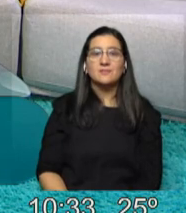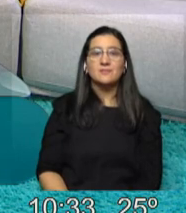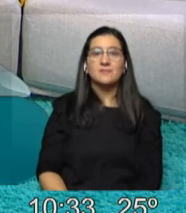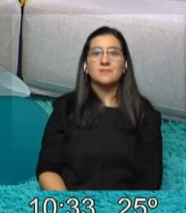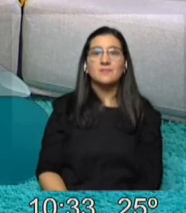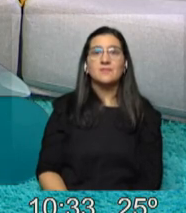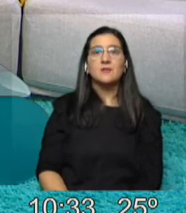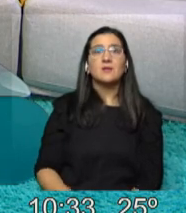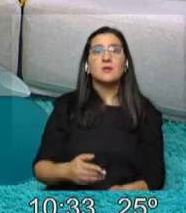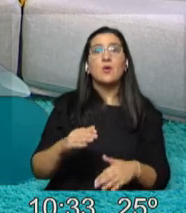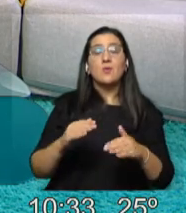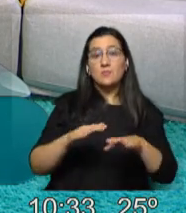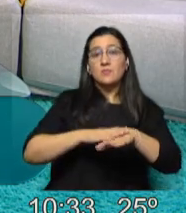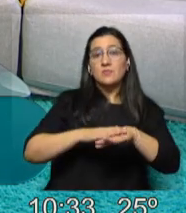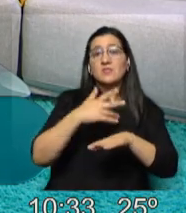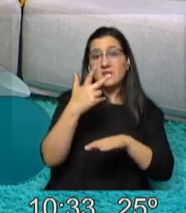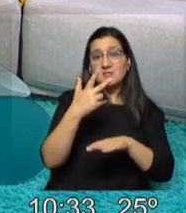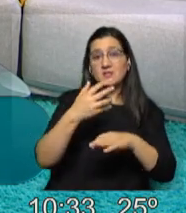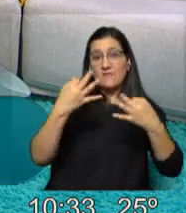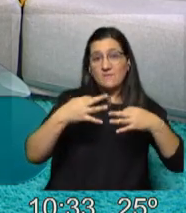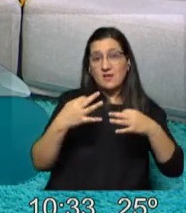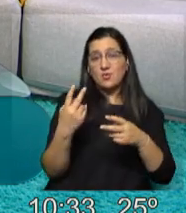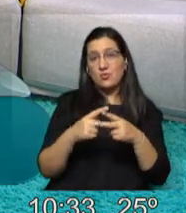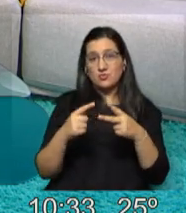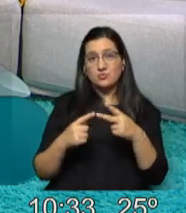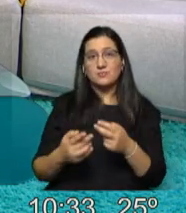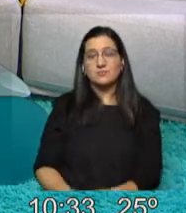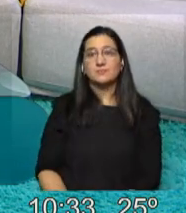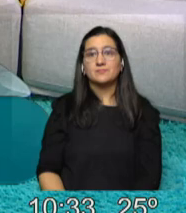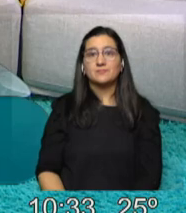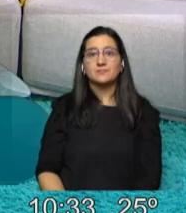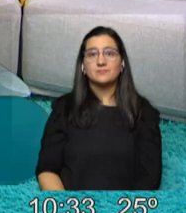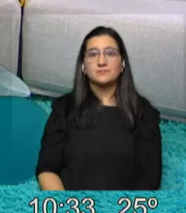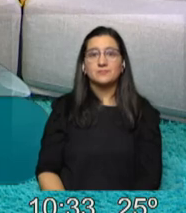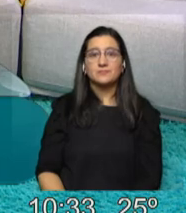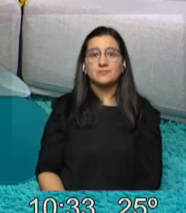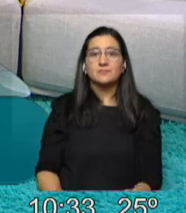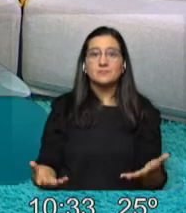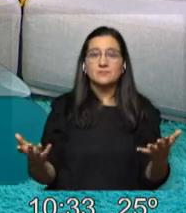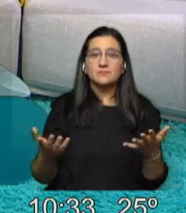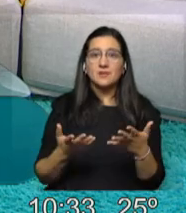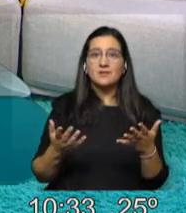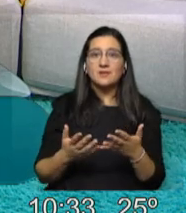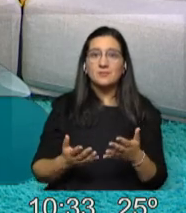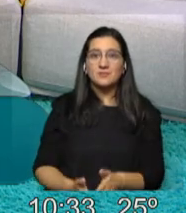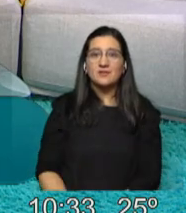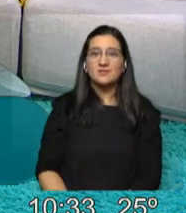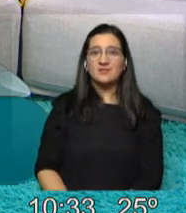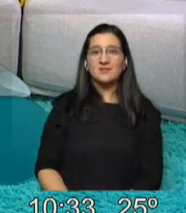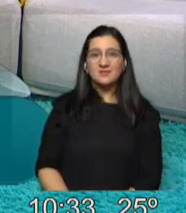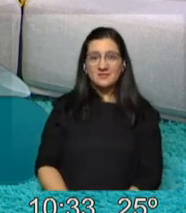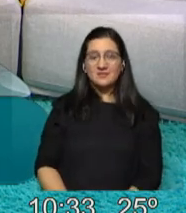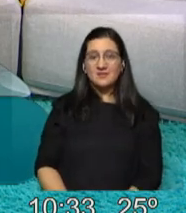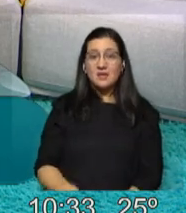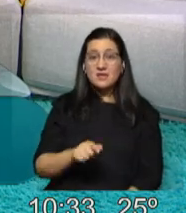piso de tres está bien. Yo la voy a ver. Un piso de tres está bien. Sí, el cuervo. Bueno, vamos ahora a una miniserie. Esto está